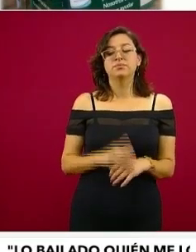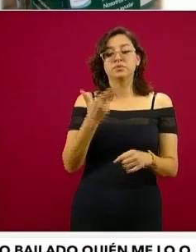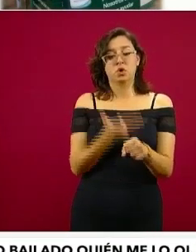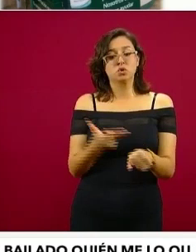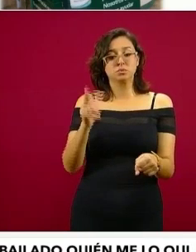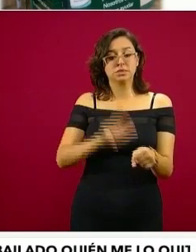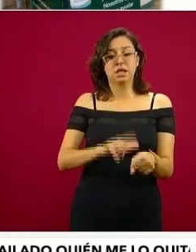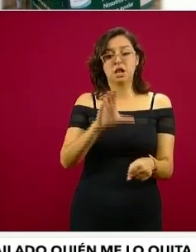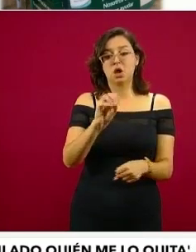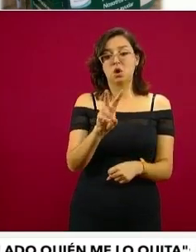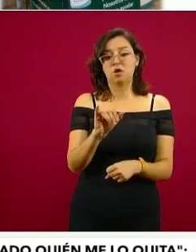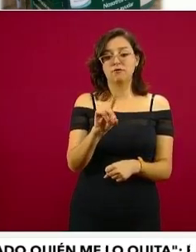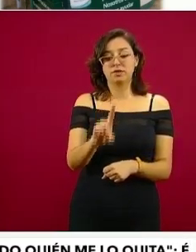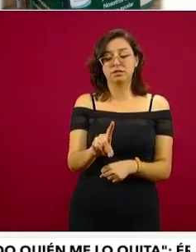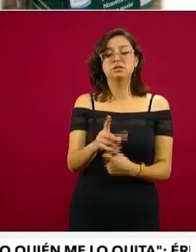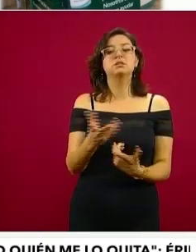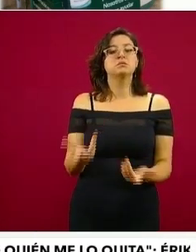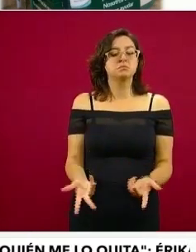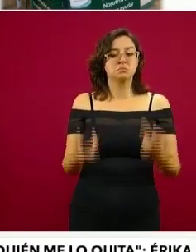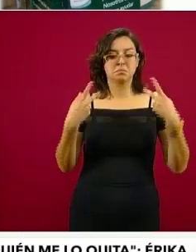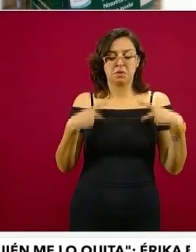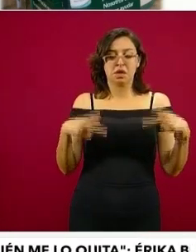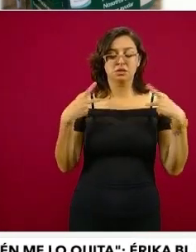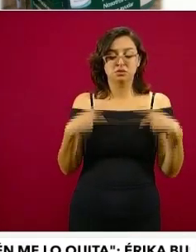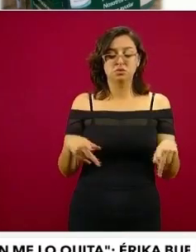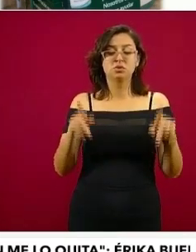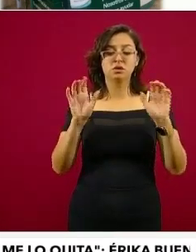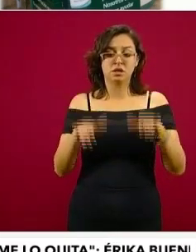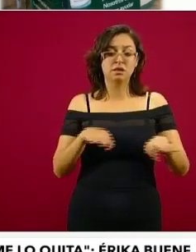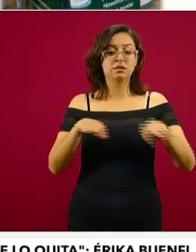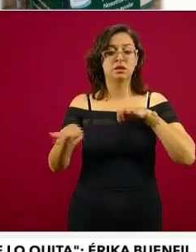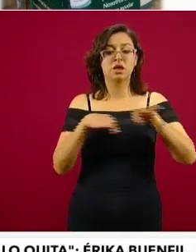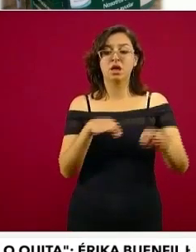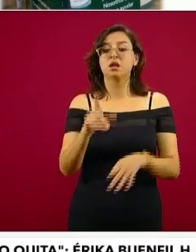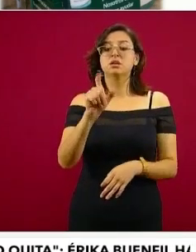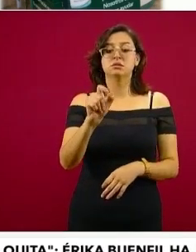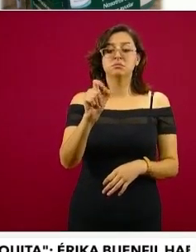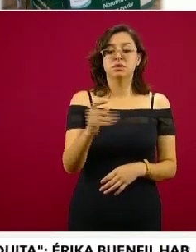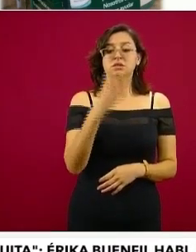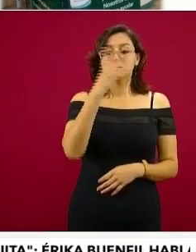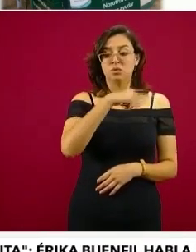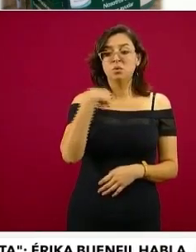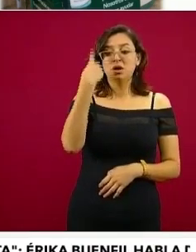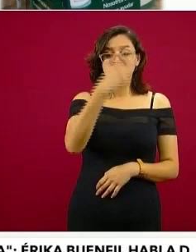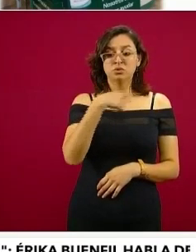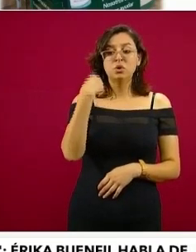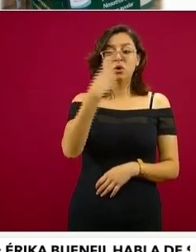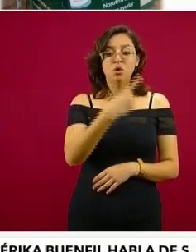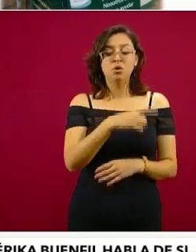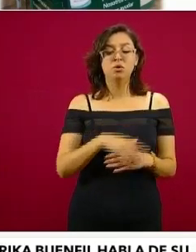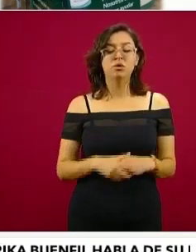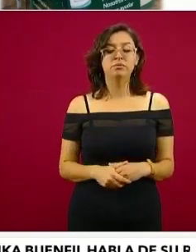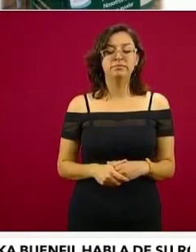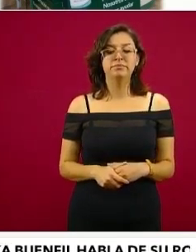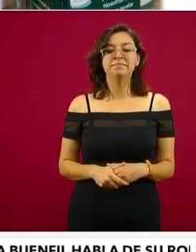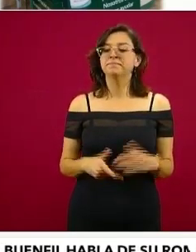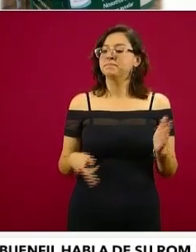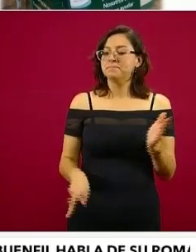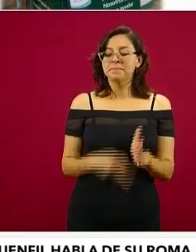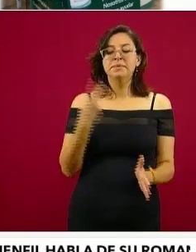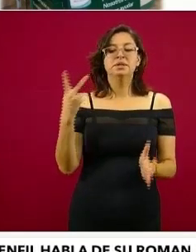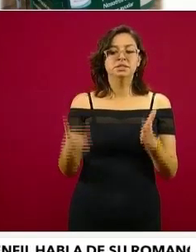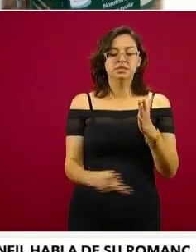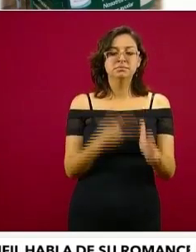COVID, habemos personal las 24 horas y constantemente